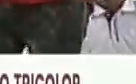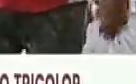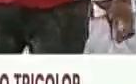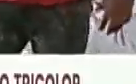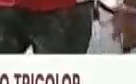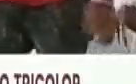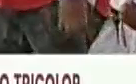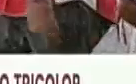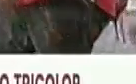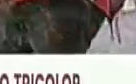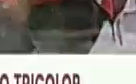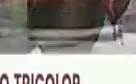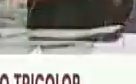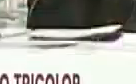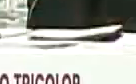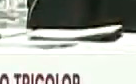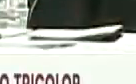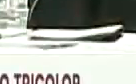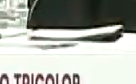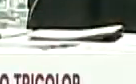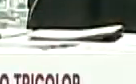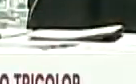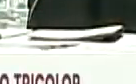Venezuela canta.